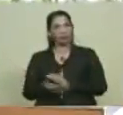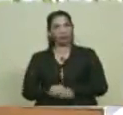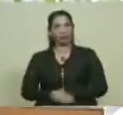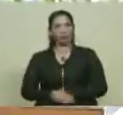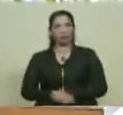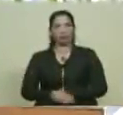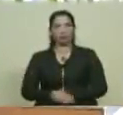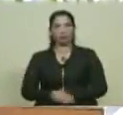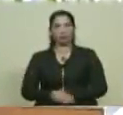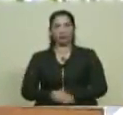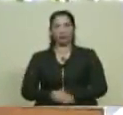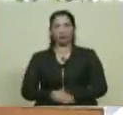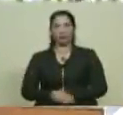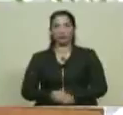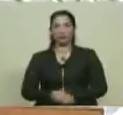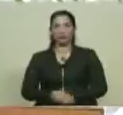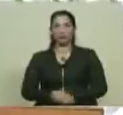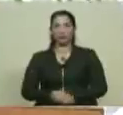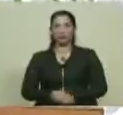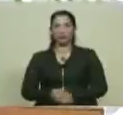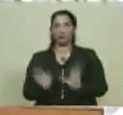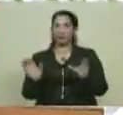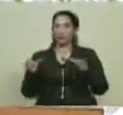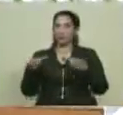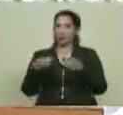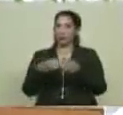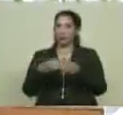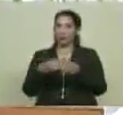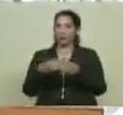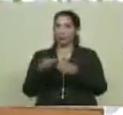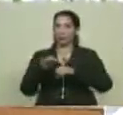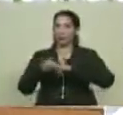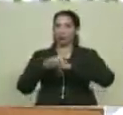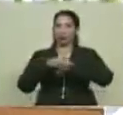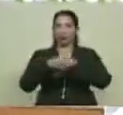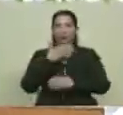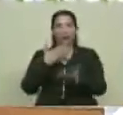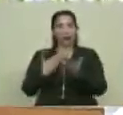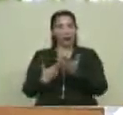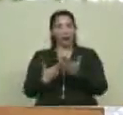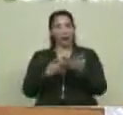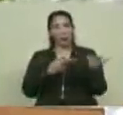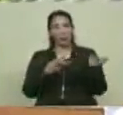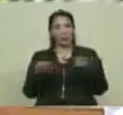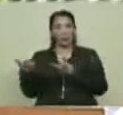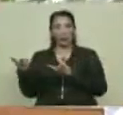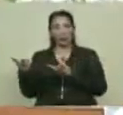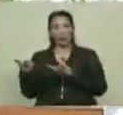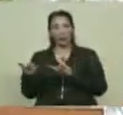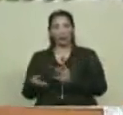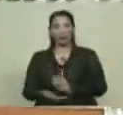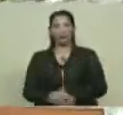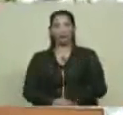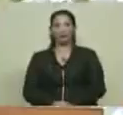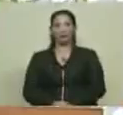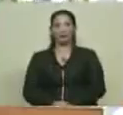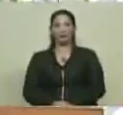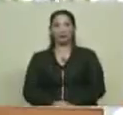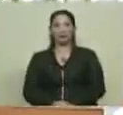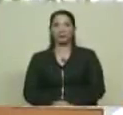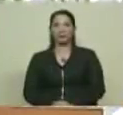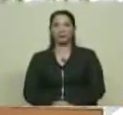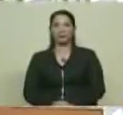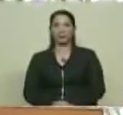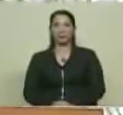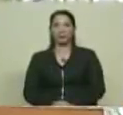del Consejo Municipal, de la Cámara Municipal. Gracias por la invitación de Luis Jonás, que desde hace